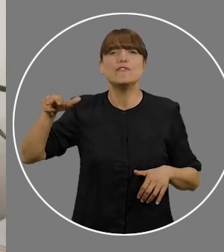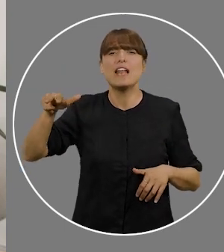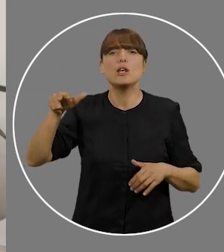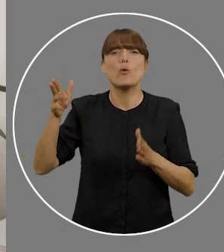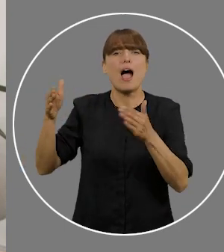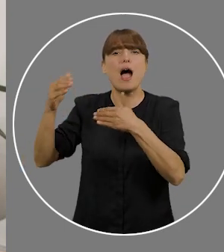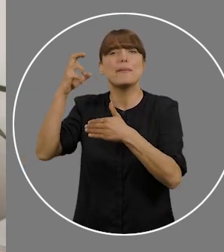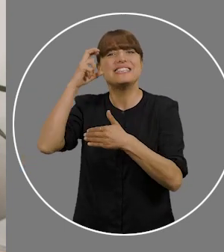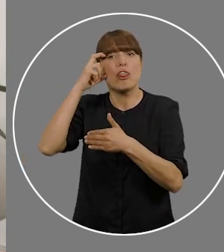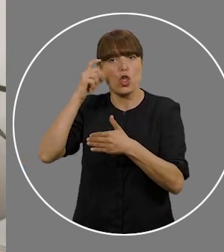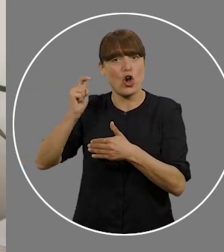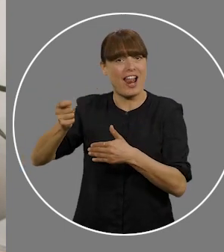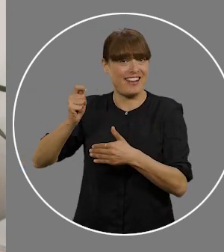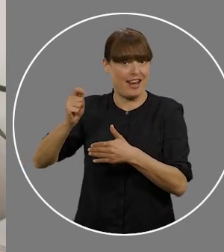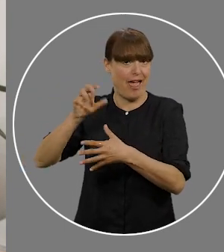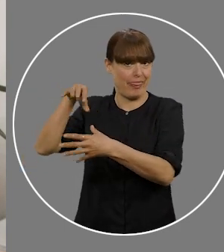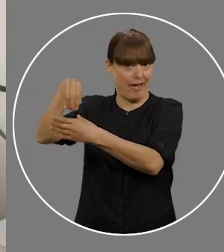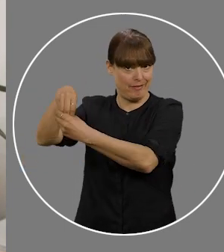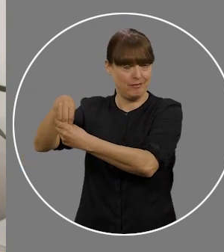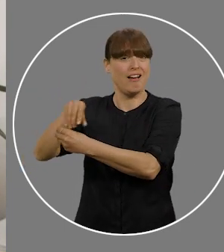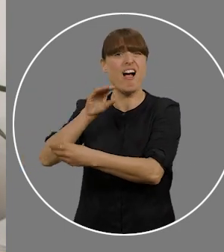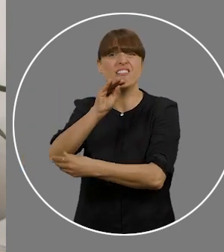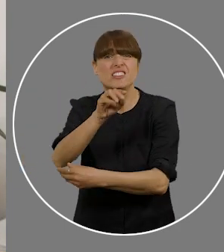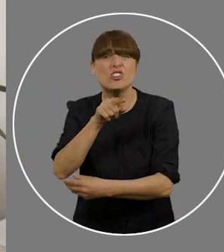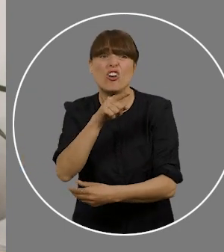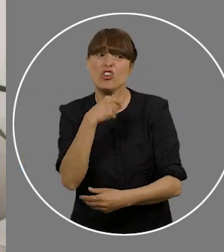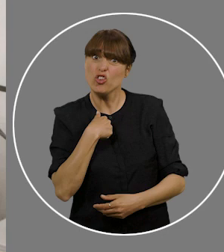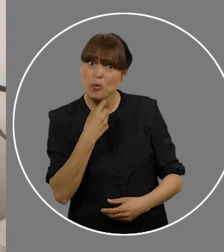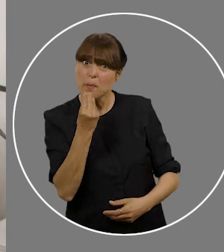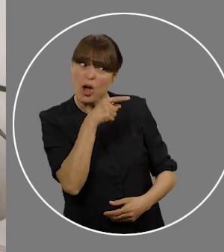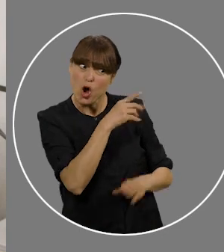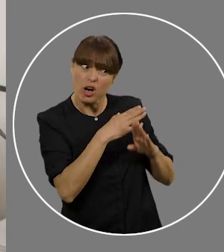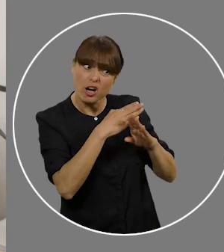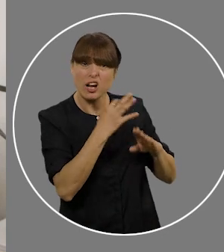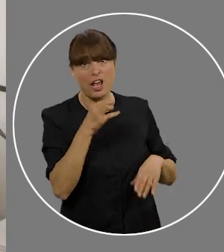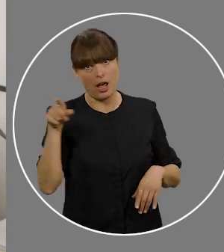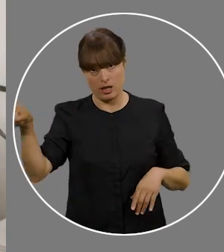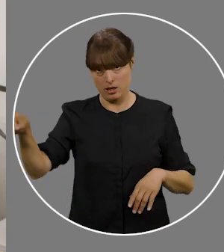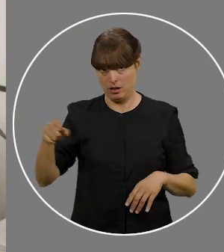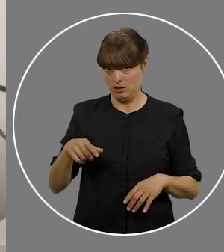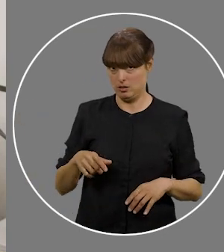una habitación realquilada y le digo que estaba mejor en el refugio que en aquella habitación.